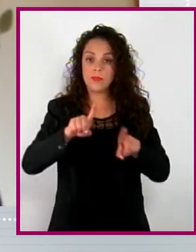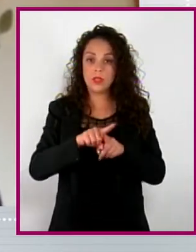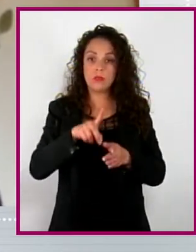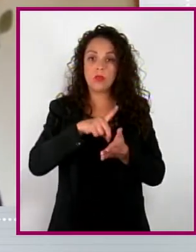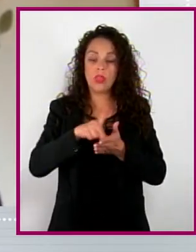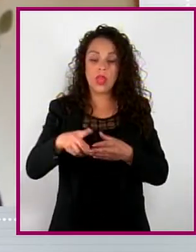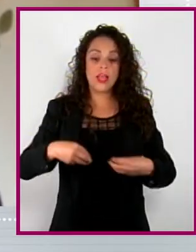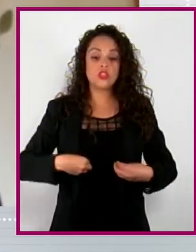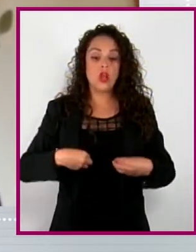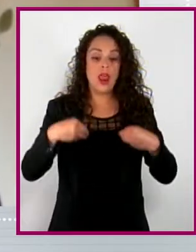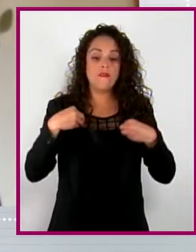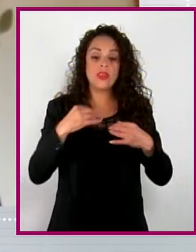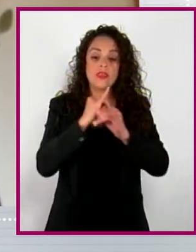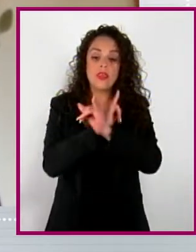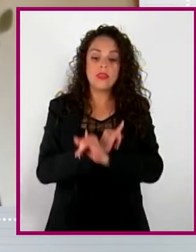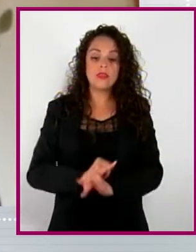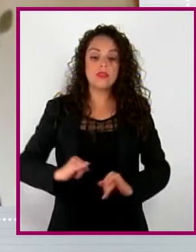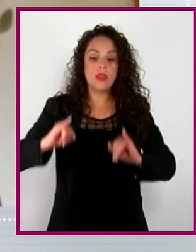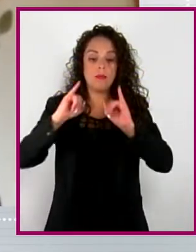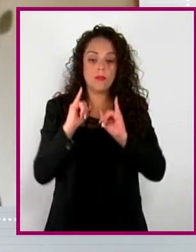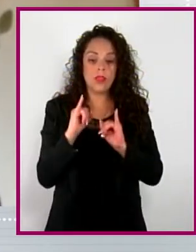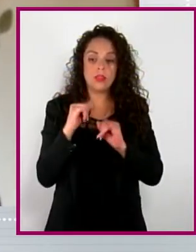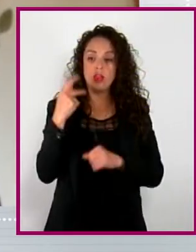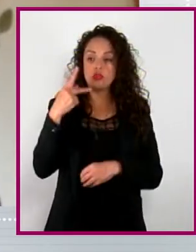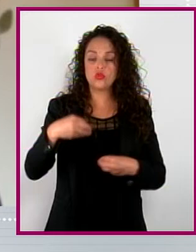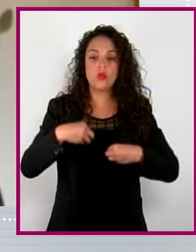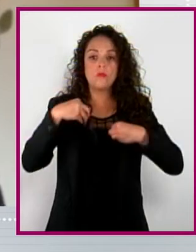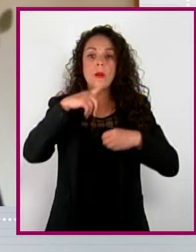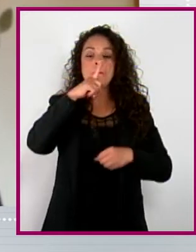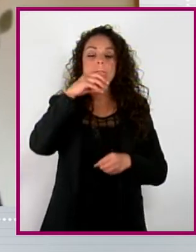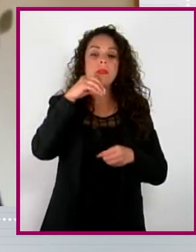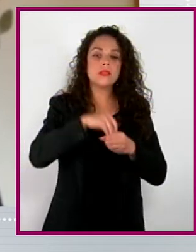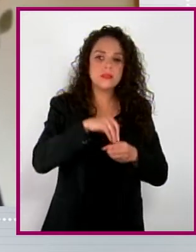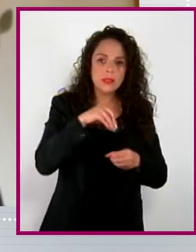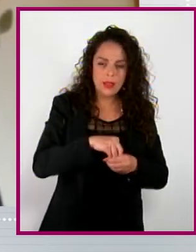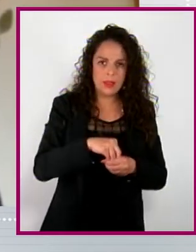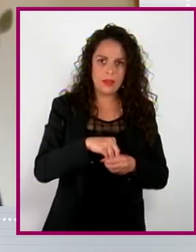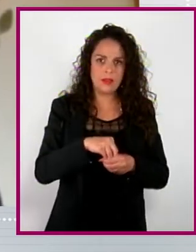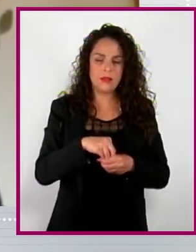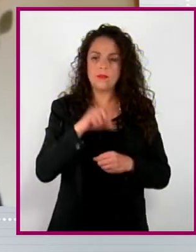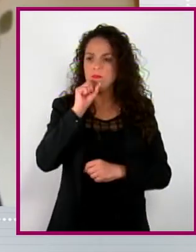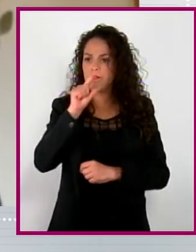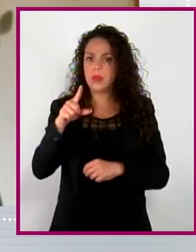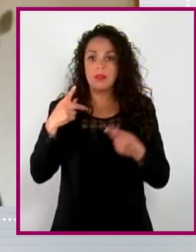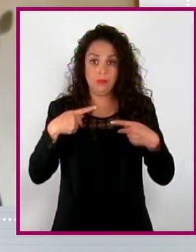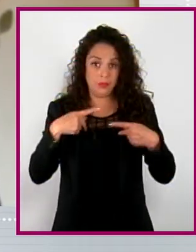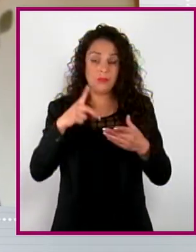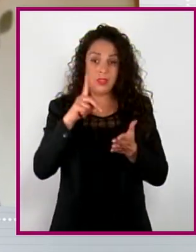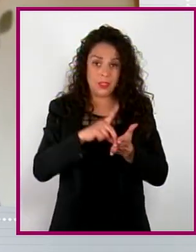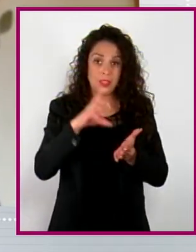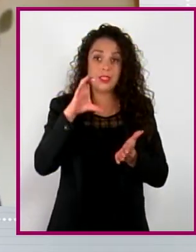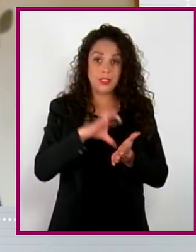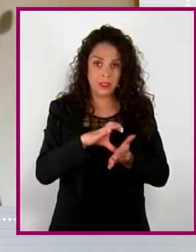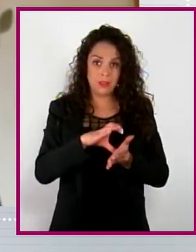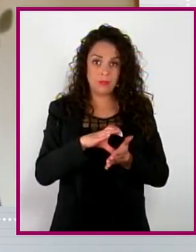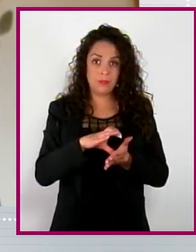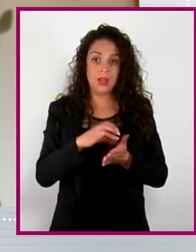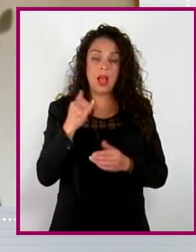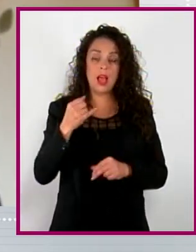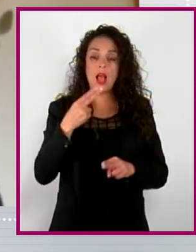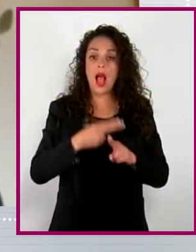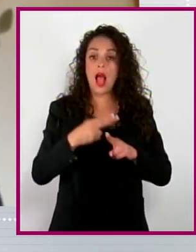vida independiente, a la intimidad, a la privacidad, también para las personas con discapacidad, incluso para